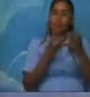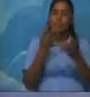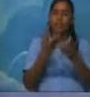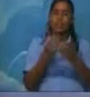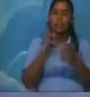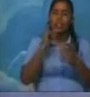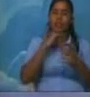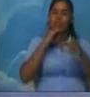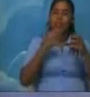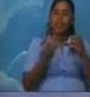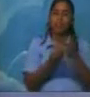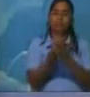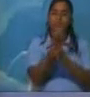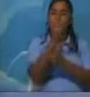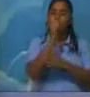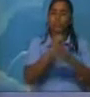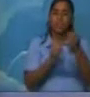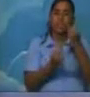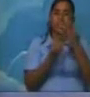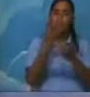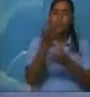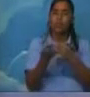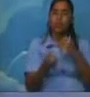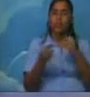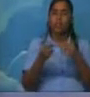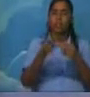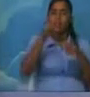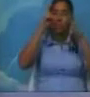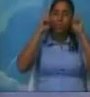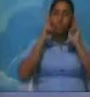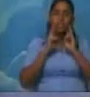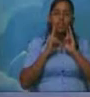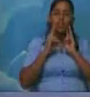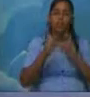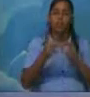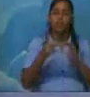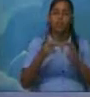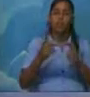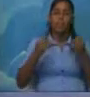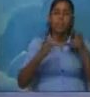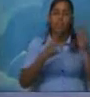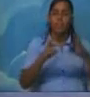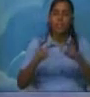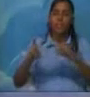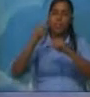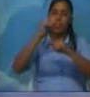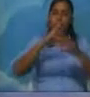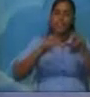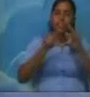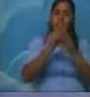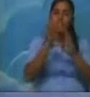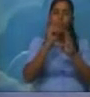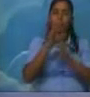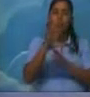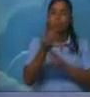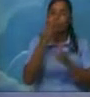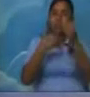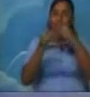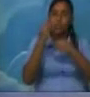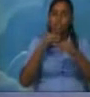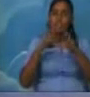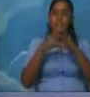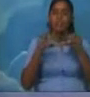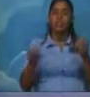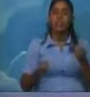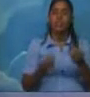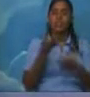y de manantiales que brotan Vegas y Montes tierra de trigo y de cebada de vides Higueras y